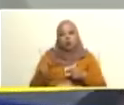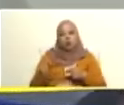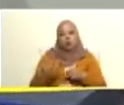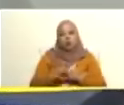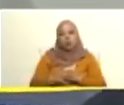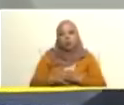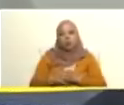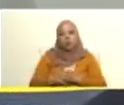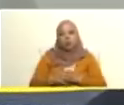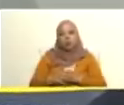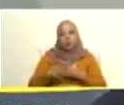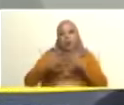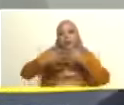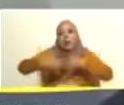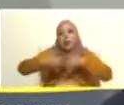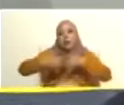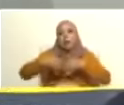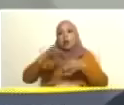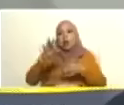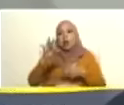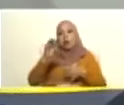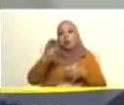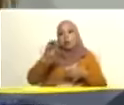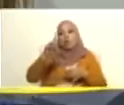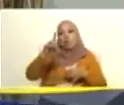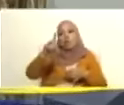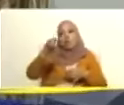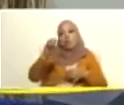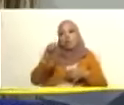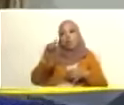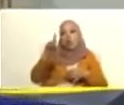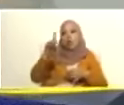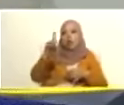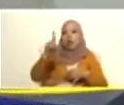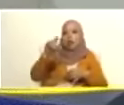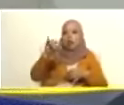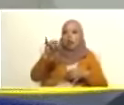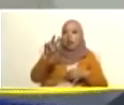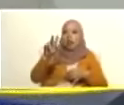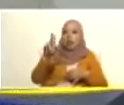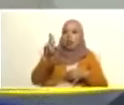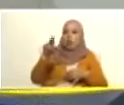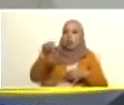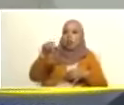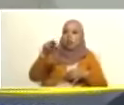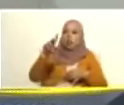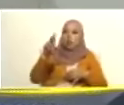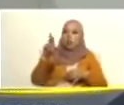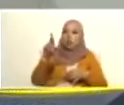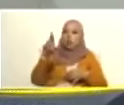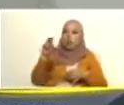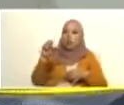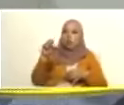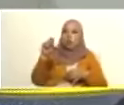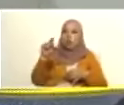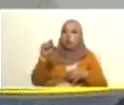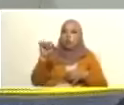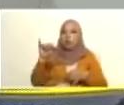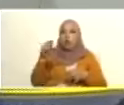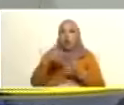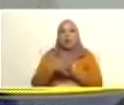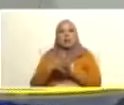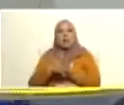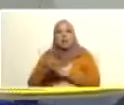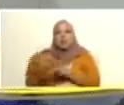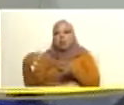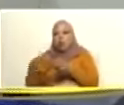y Fedeindustria, y Conindustria, han sido parte importante de esos datos que ustedes, de esos que datean,